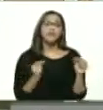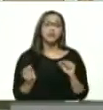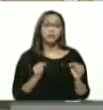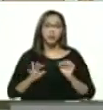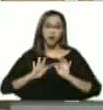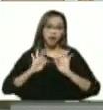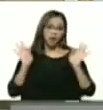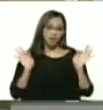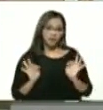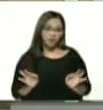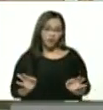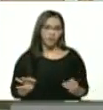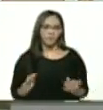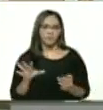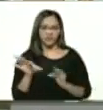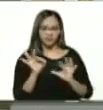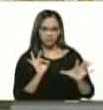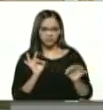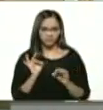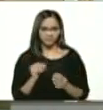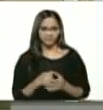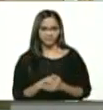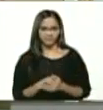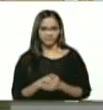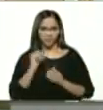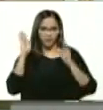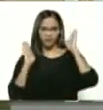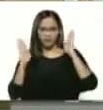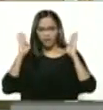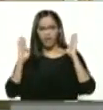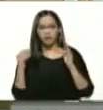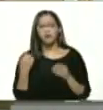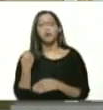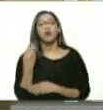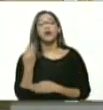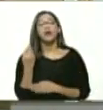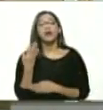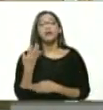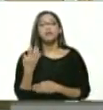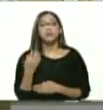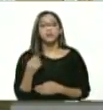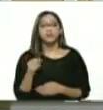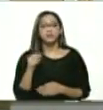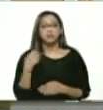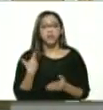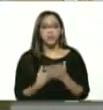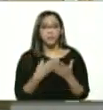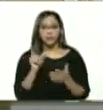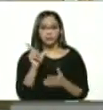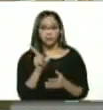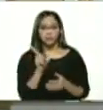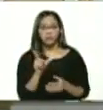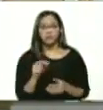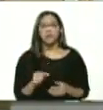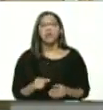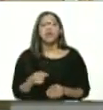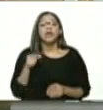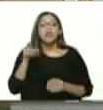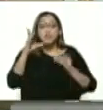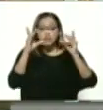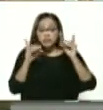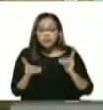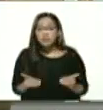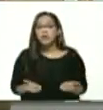para seleccionar los candidatos al congreso del partido tomó la decisión de dejar en manos del presidente del partido